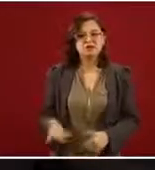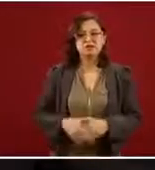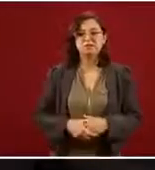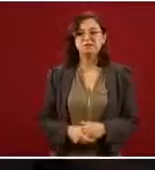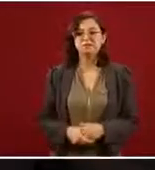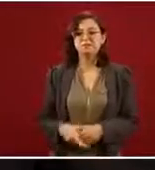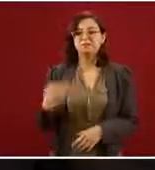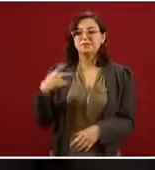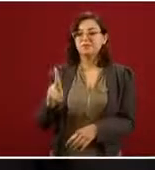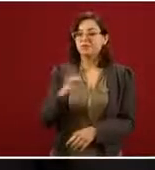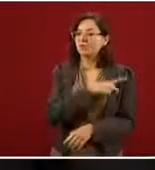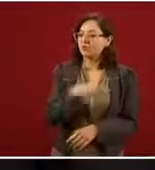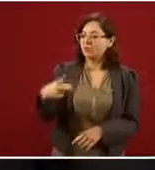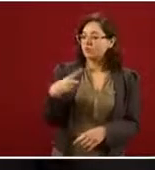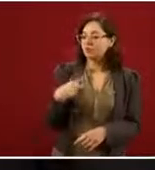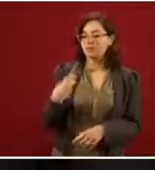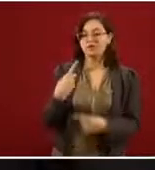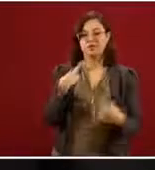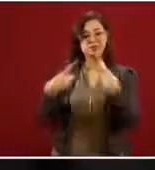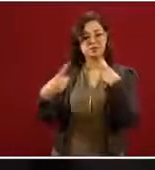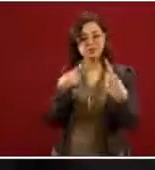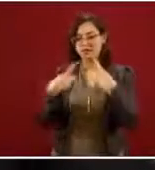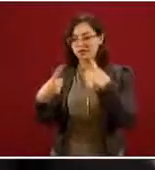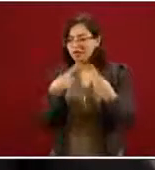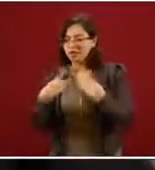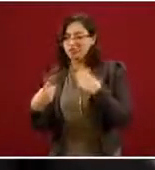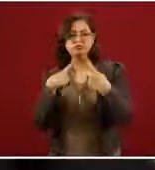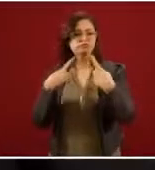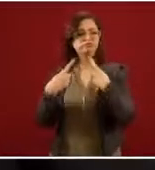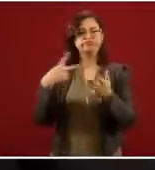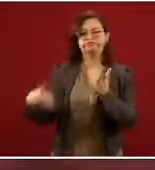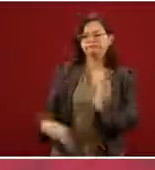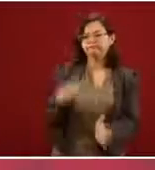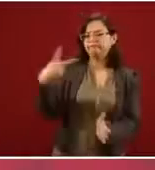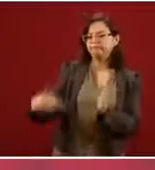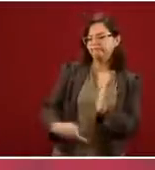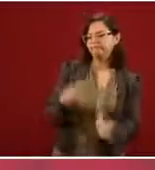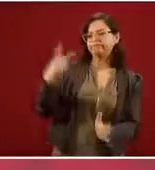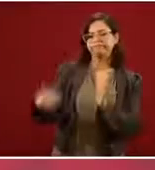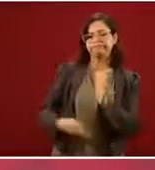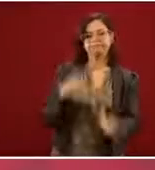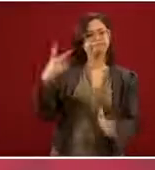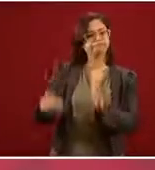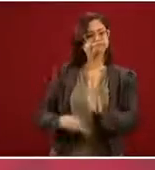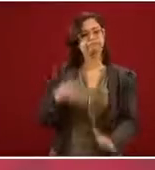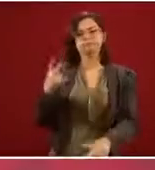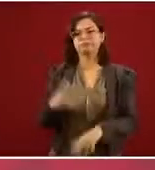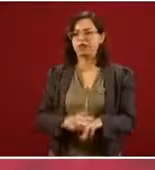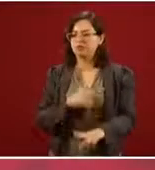tiene que haber diálogo. Y diálogo, y diálogo, y diálogo hasta el final.